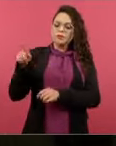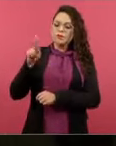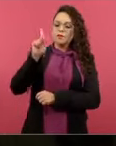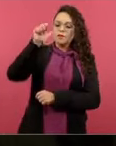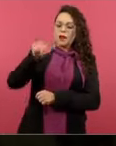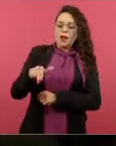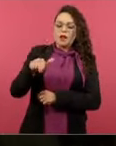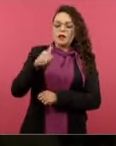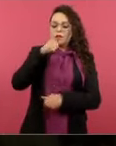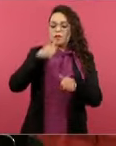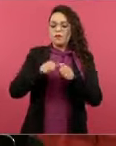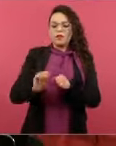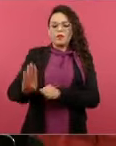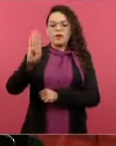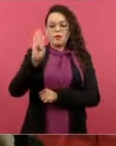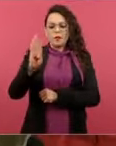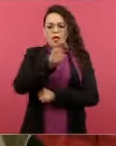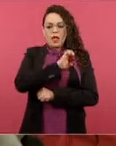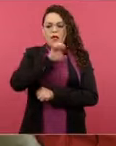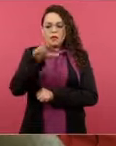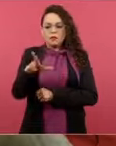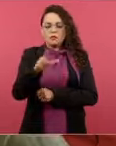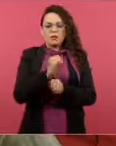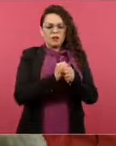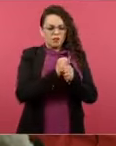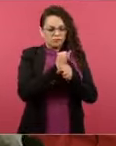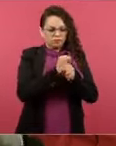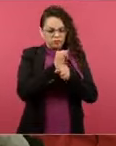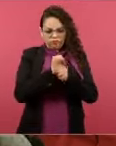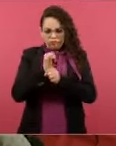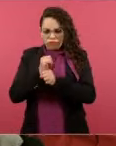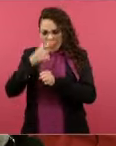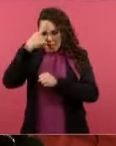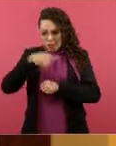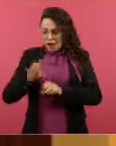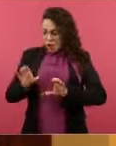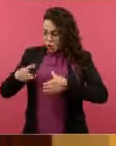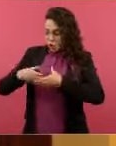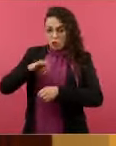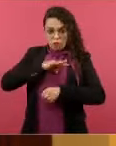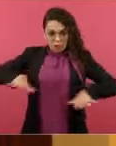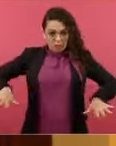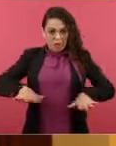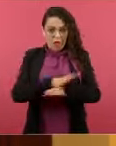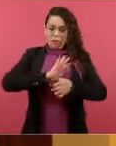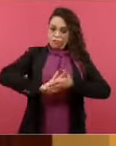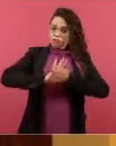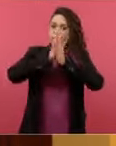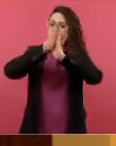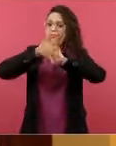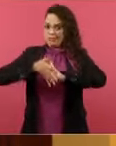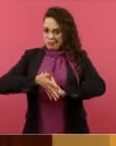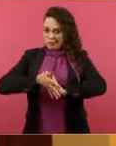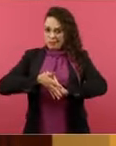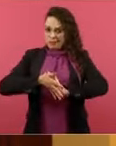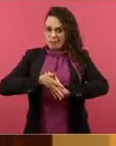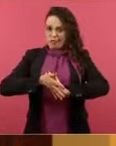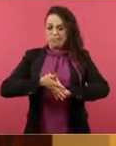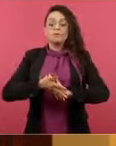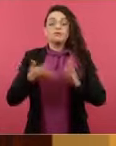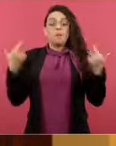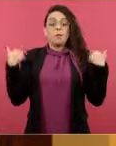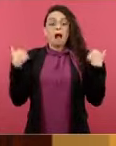Inspectores Especiales del Cambio Comunitario. El propósito, debe ser conocido por las maestras, los